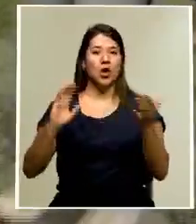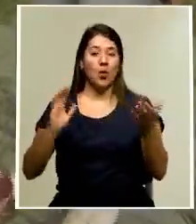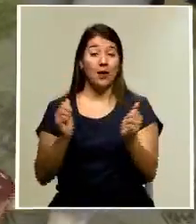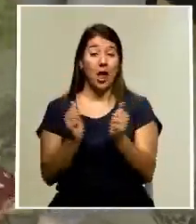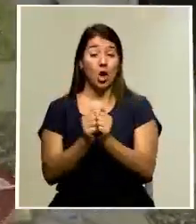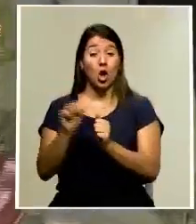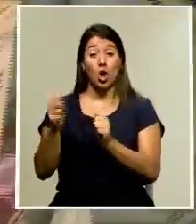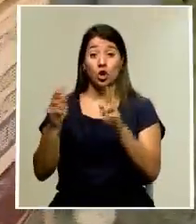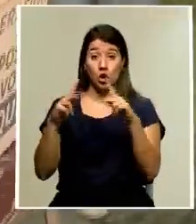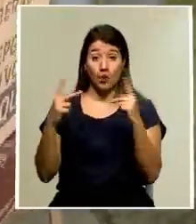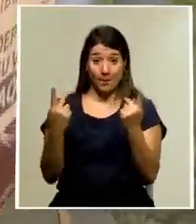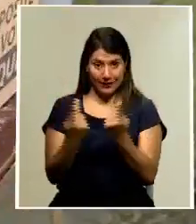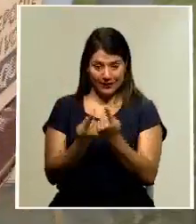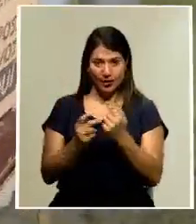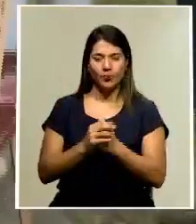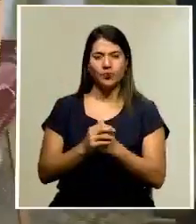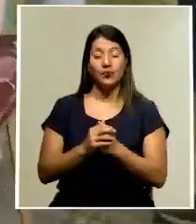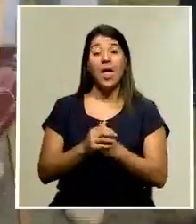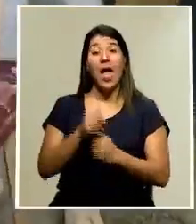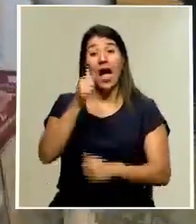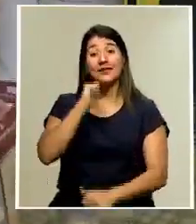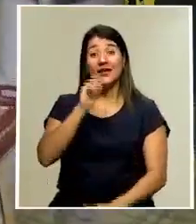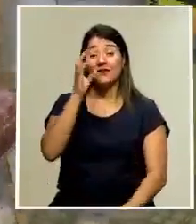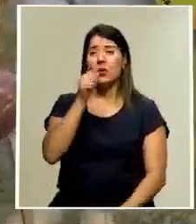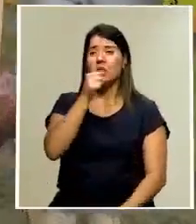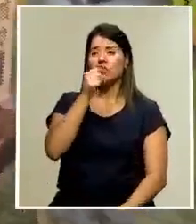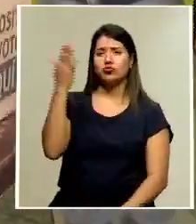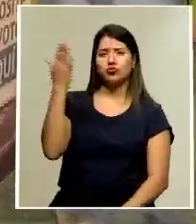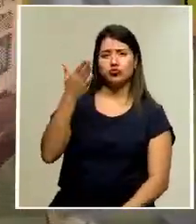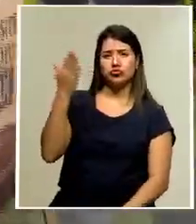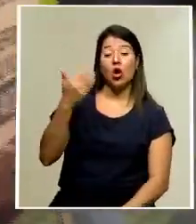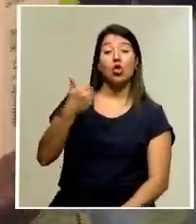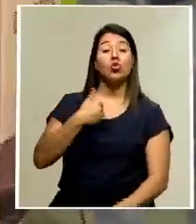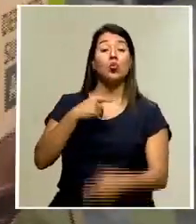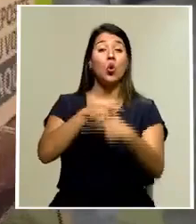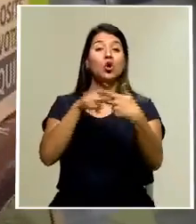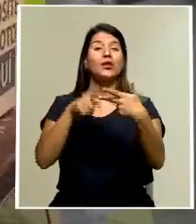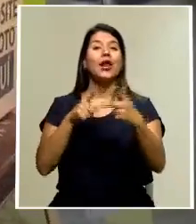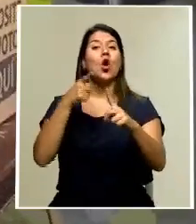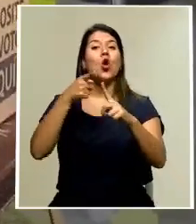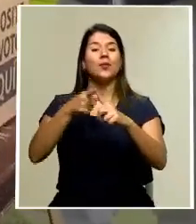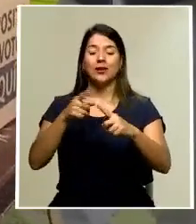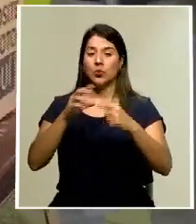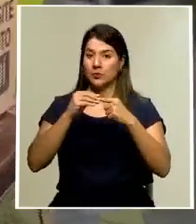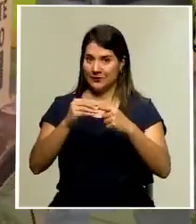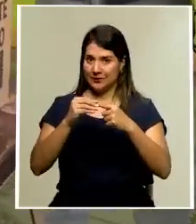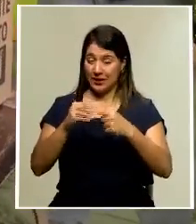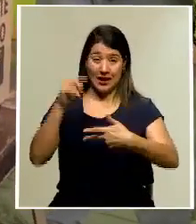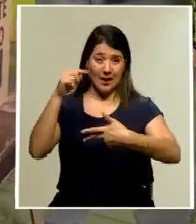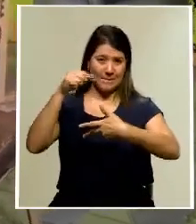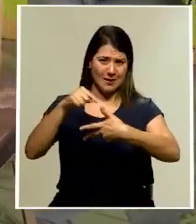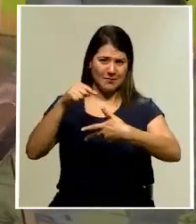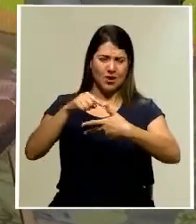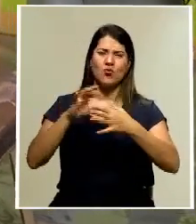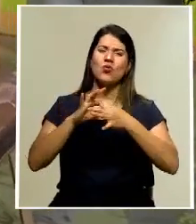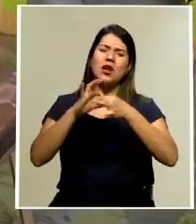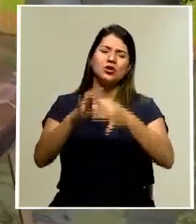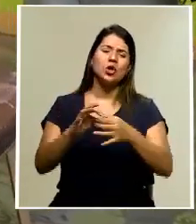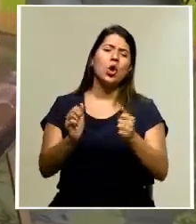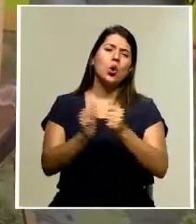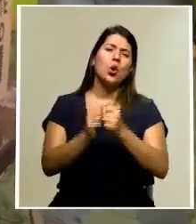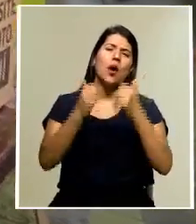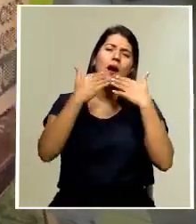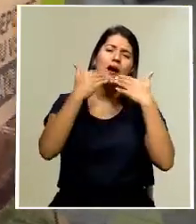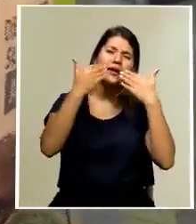El discurso de José María tuvo 3 ejes fundamentales, Ernesto. El primero de ellos, evidentemente, todo lo que tiene que ver con el